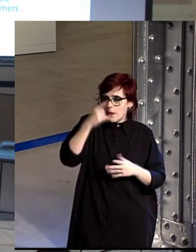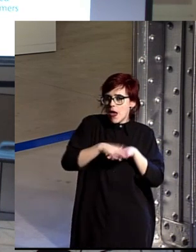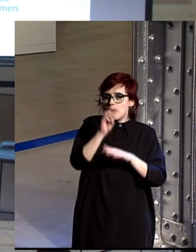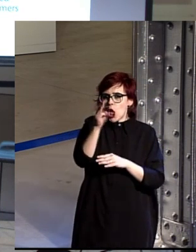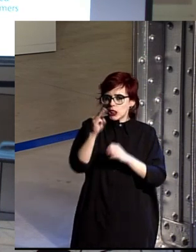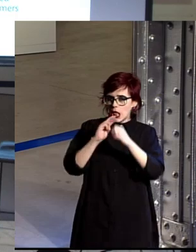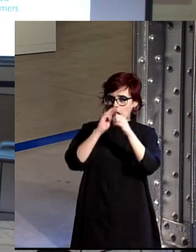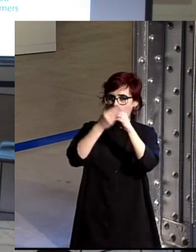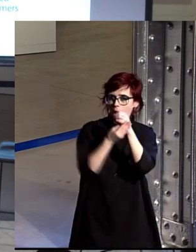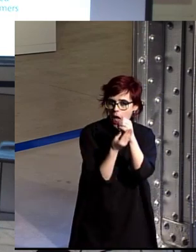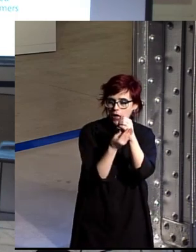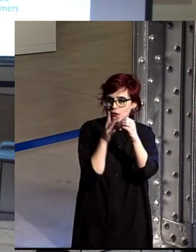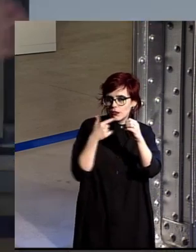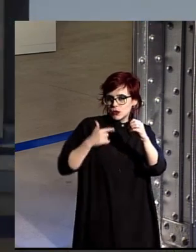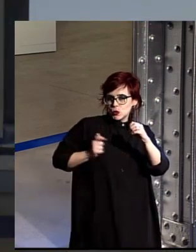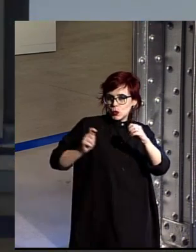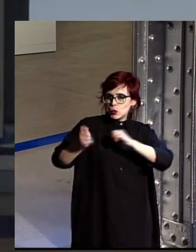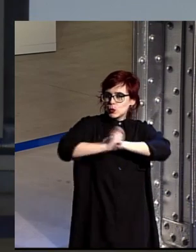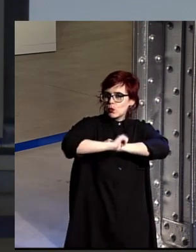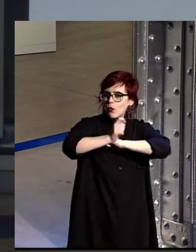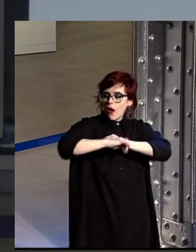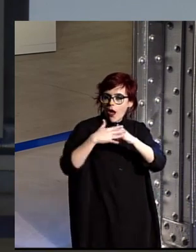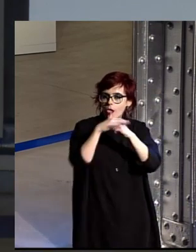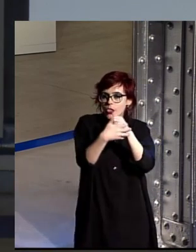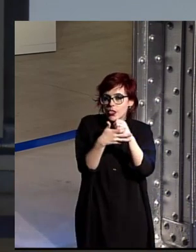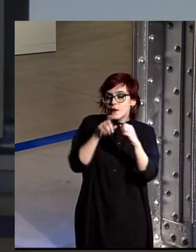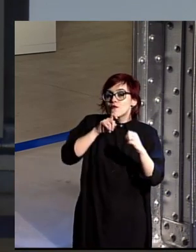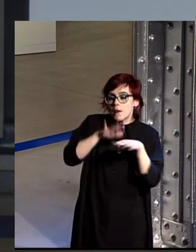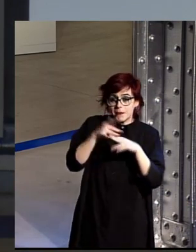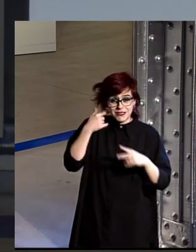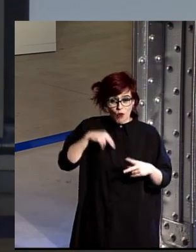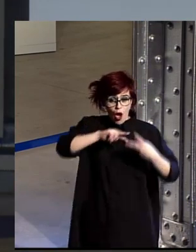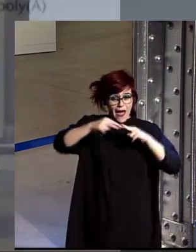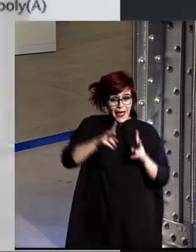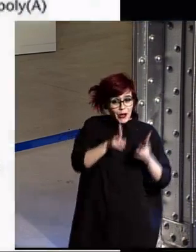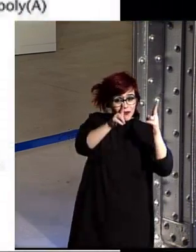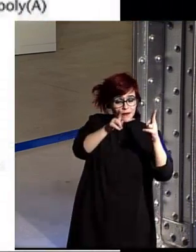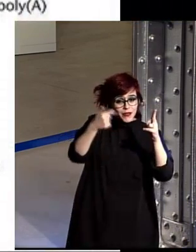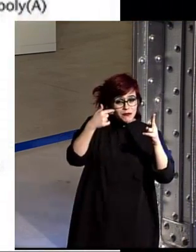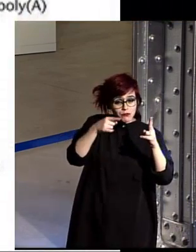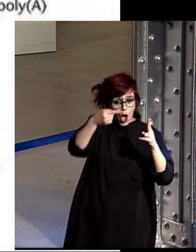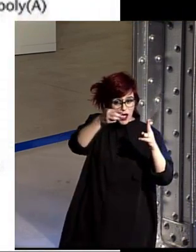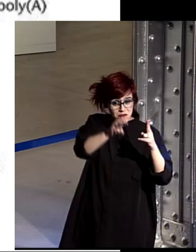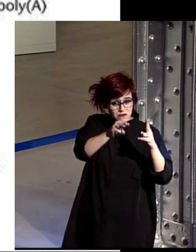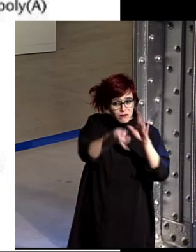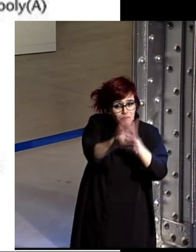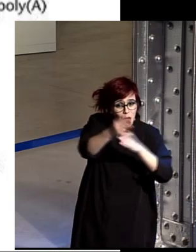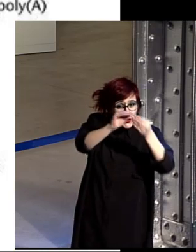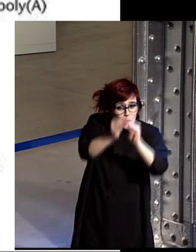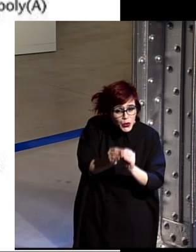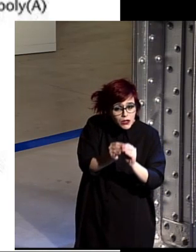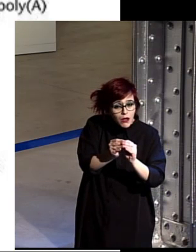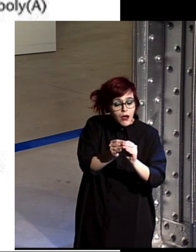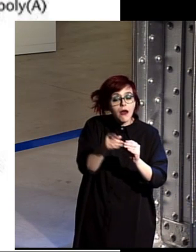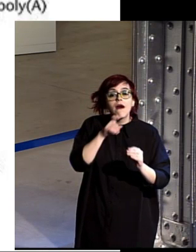con lo cual ahí tiene una estrategia. ¿Y cuál es la estrategia? Este es el gen entero que produce esa glicoproteína. Y lo que hace